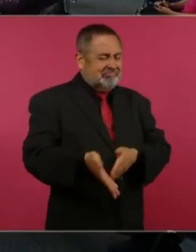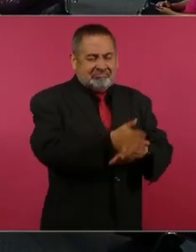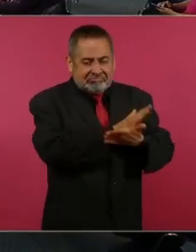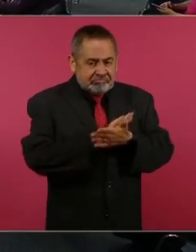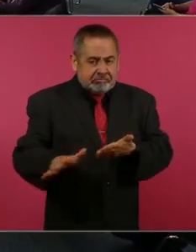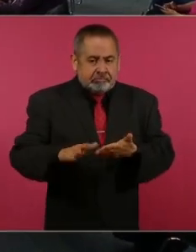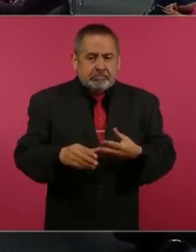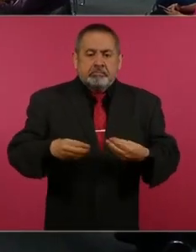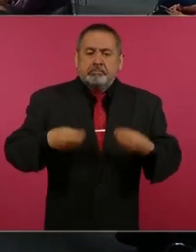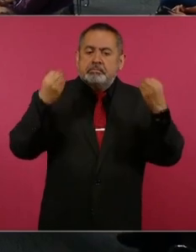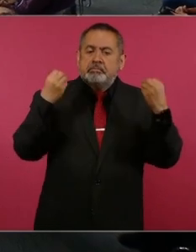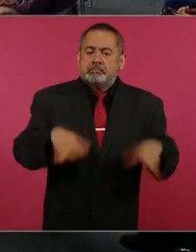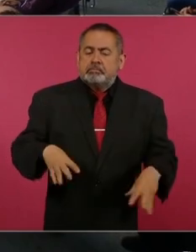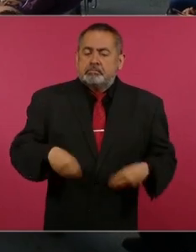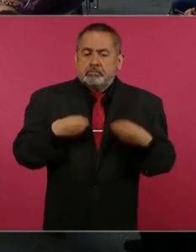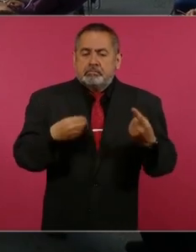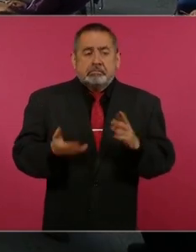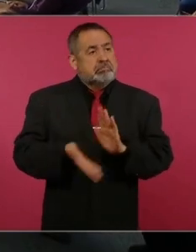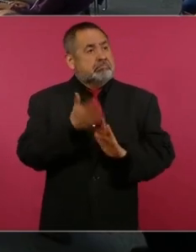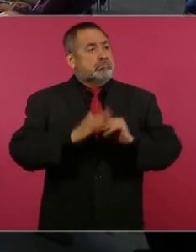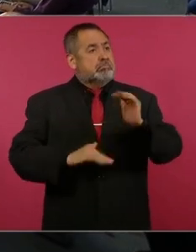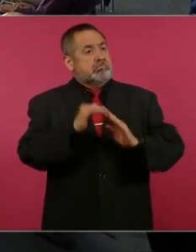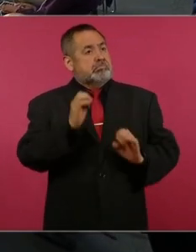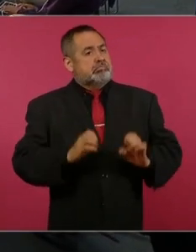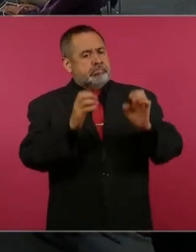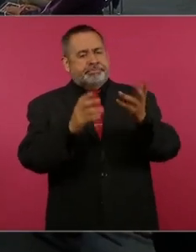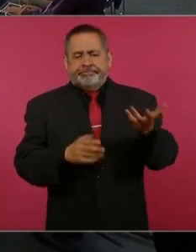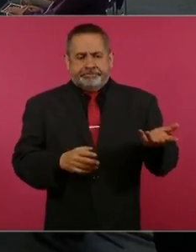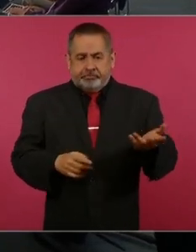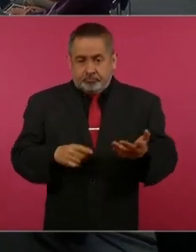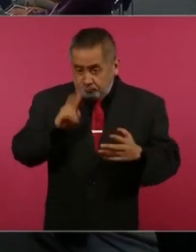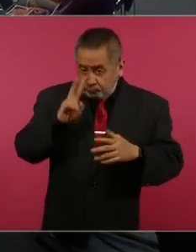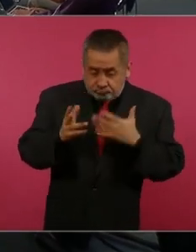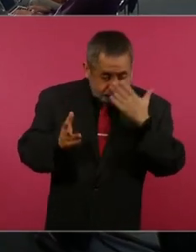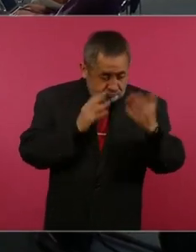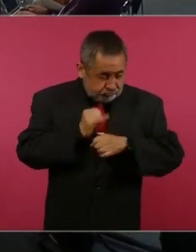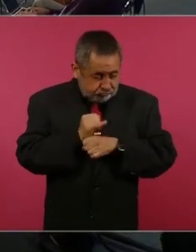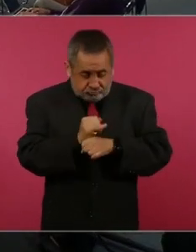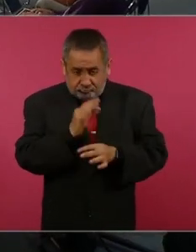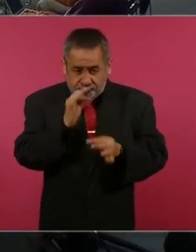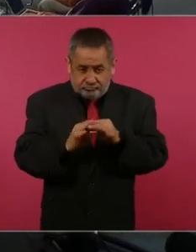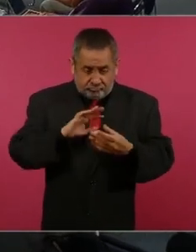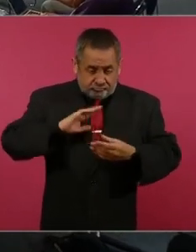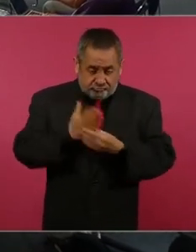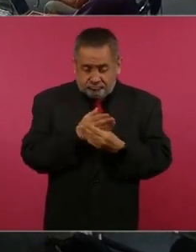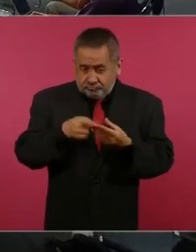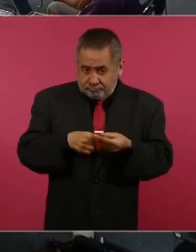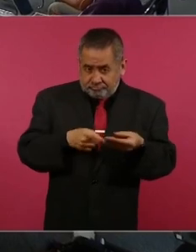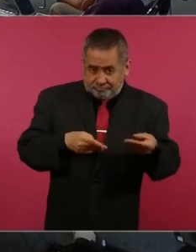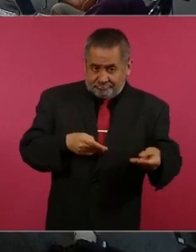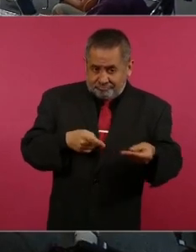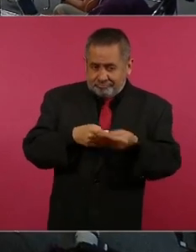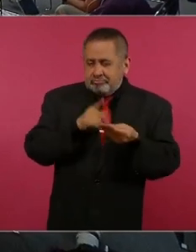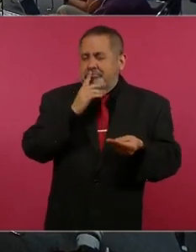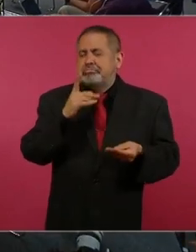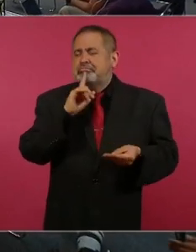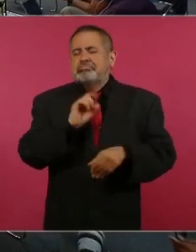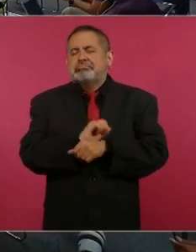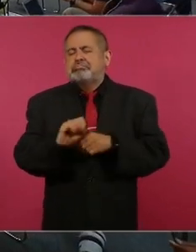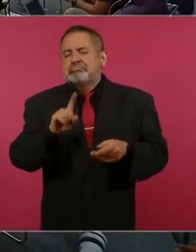por la pérdida del hábitat. En los escuetos estudios de flora y fauna que se indican en la manifestación de impacto